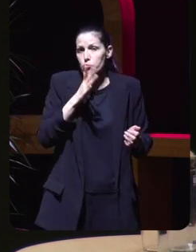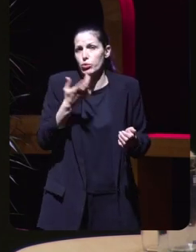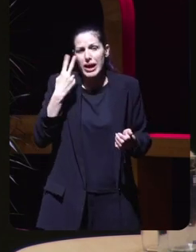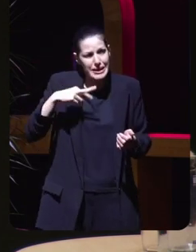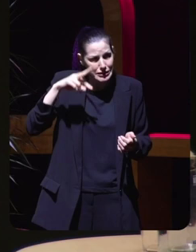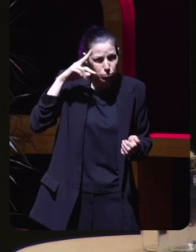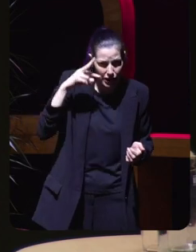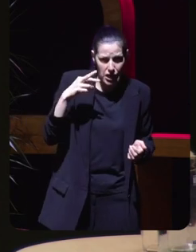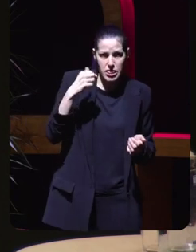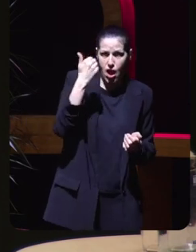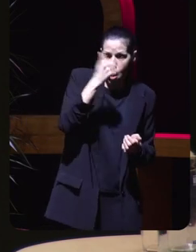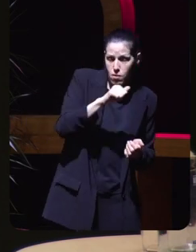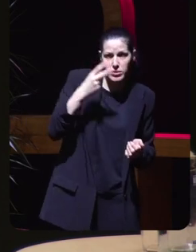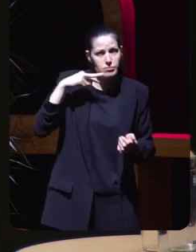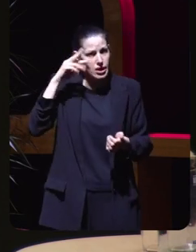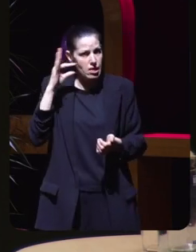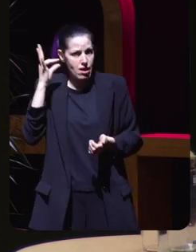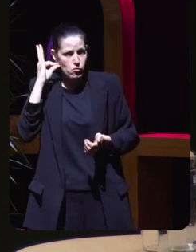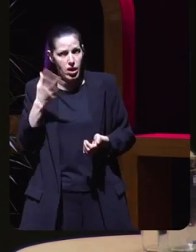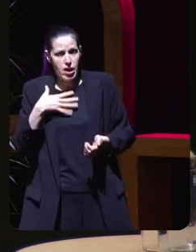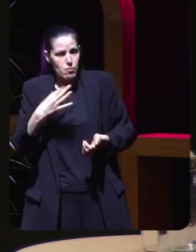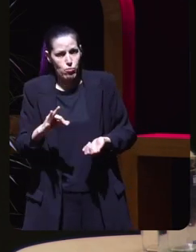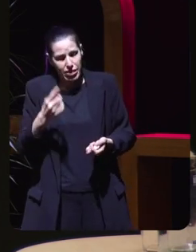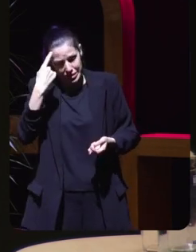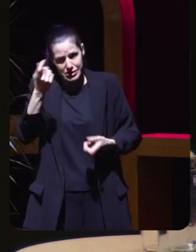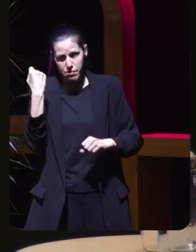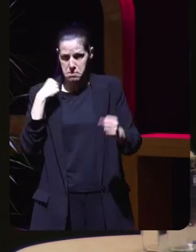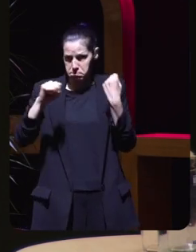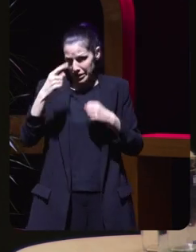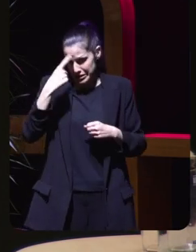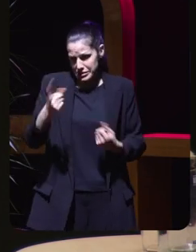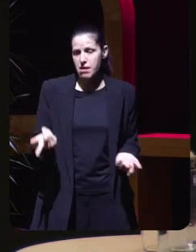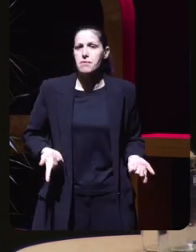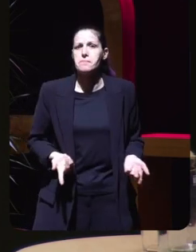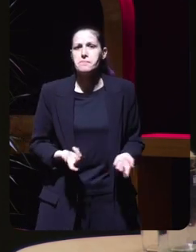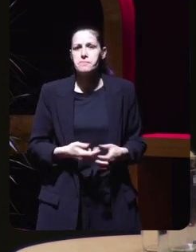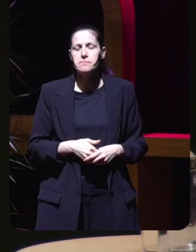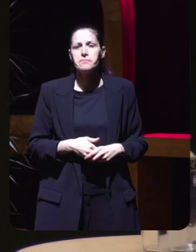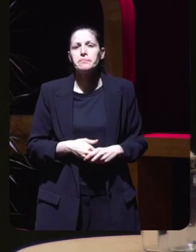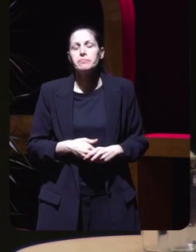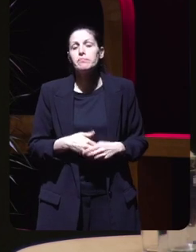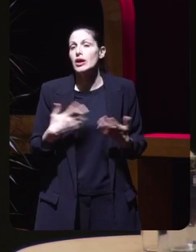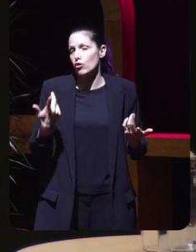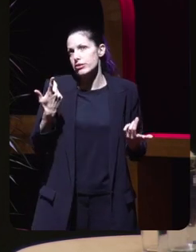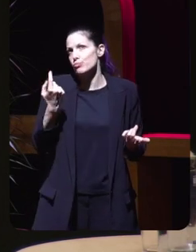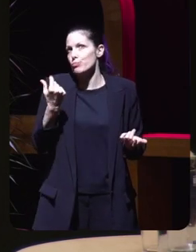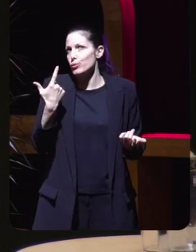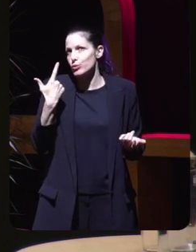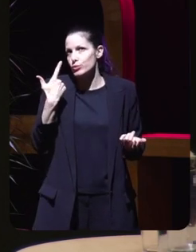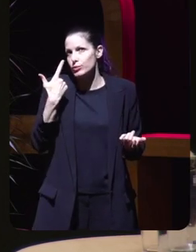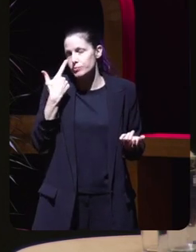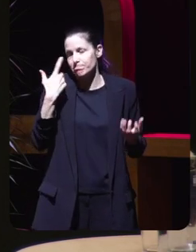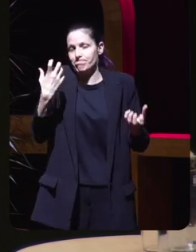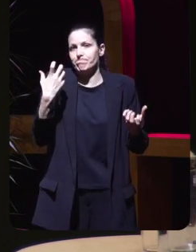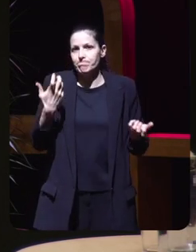Mayela lecciones aprovechando momento de cómo se actúan un de estos casos no entonces eso está un poquito de atención no cómo